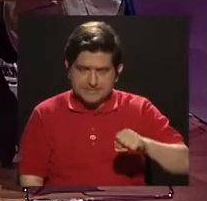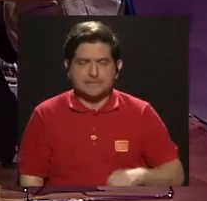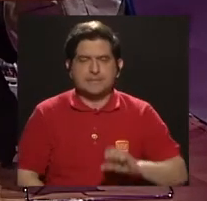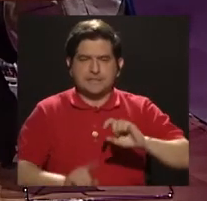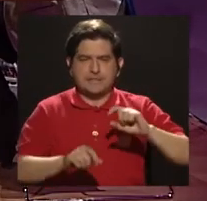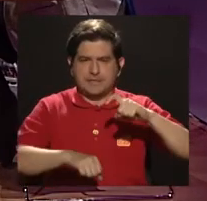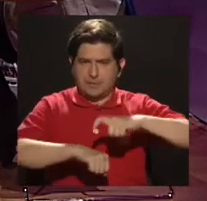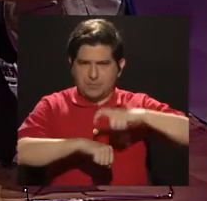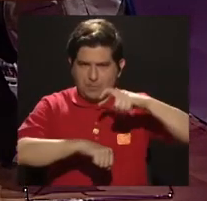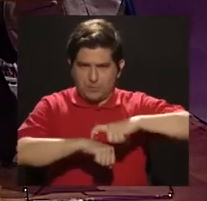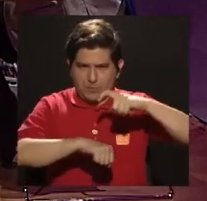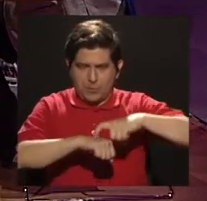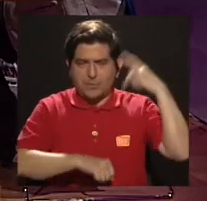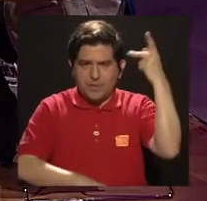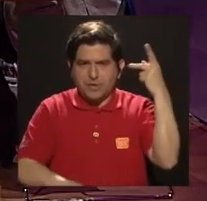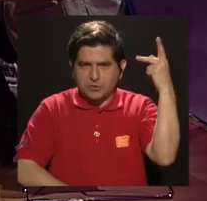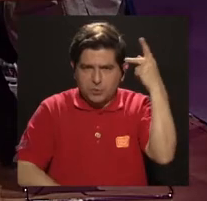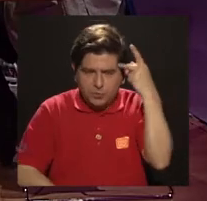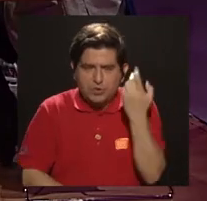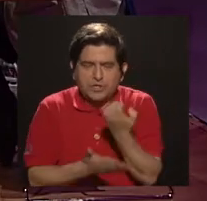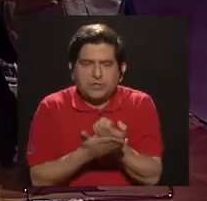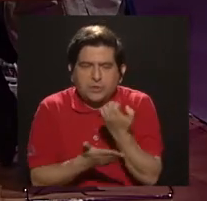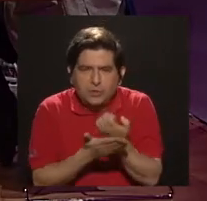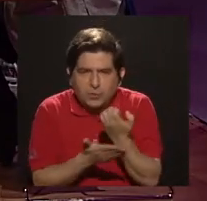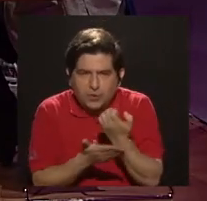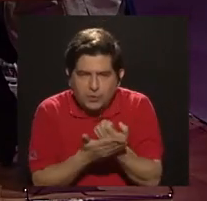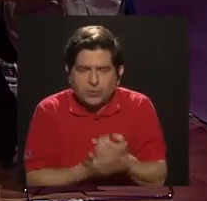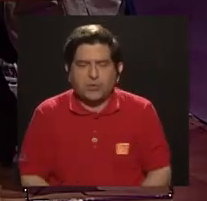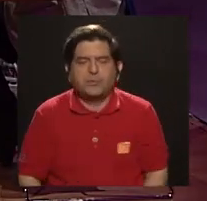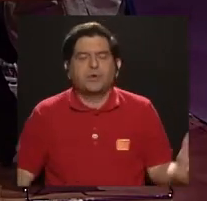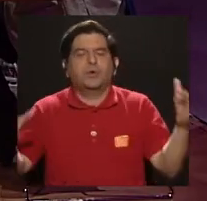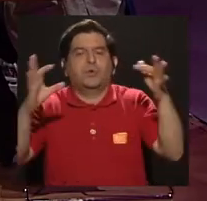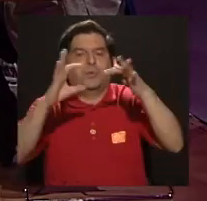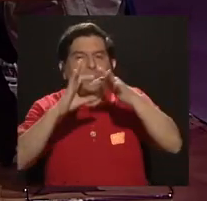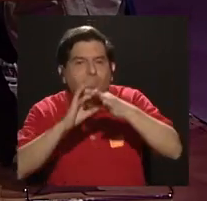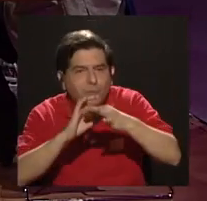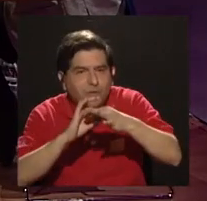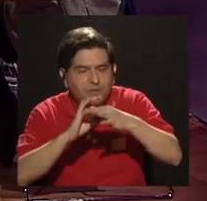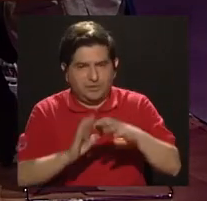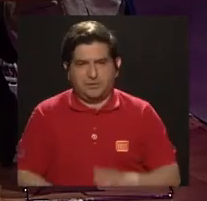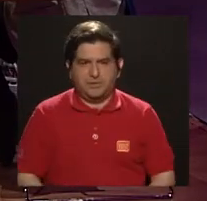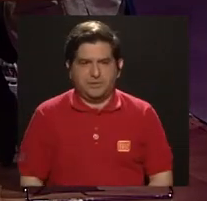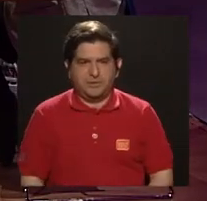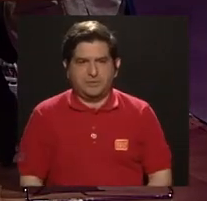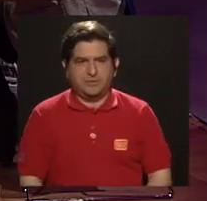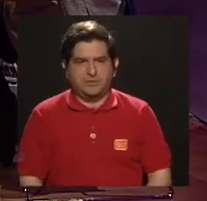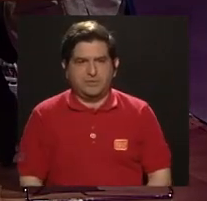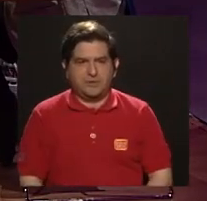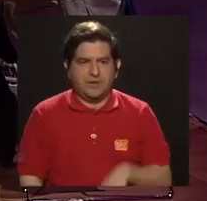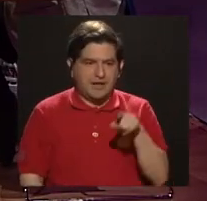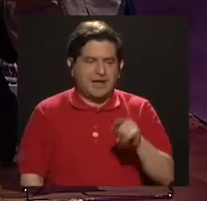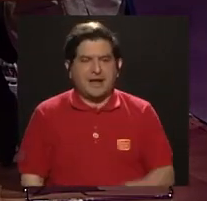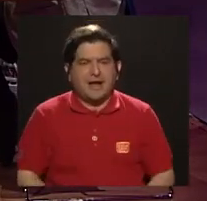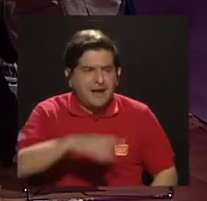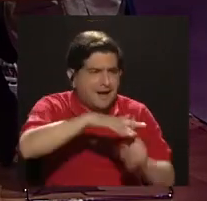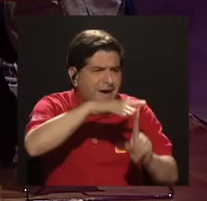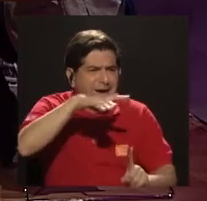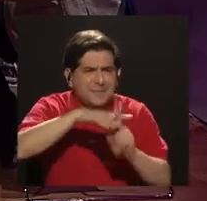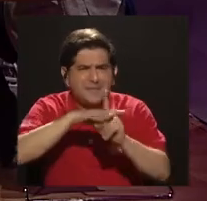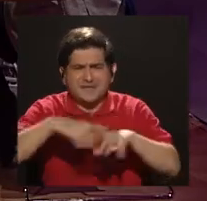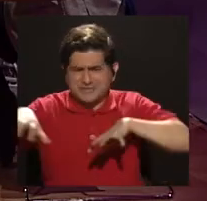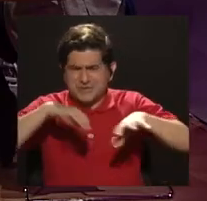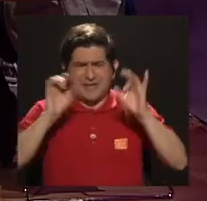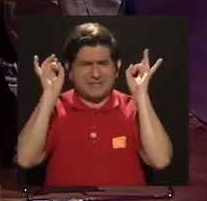política hay una coyuntura económica hay una coyuntura de destape de actos